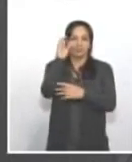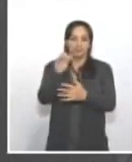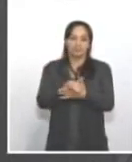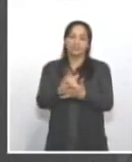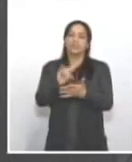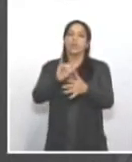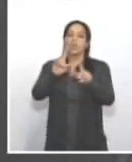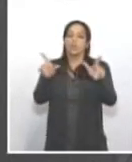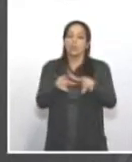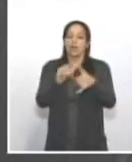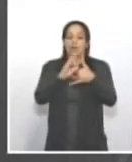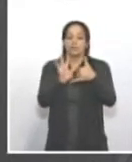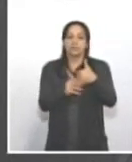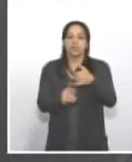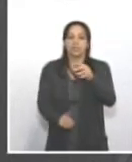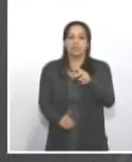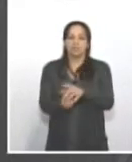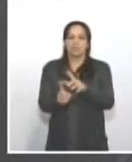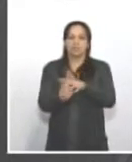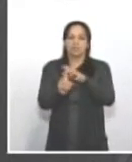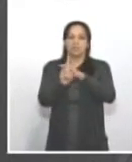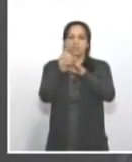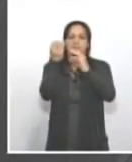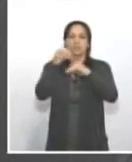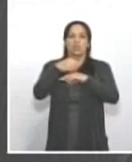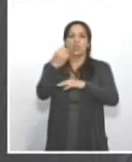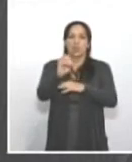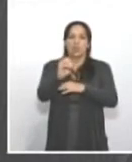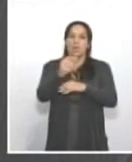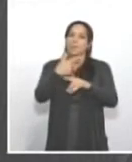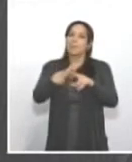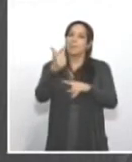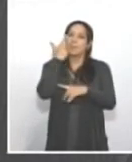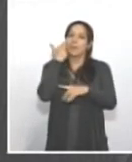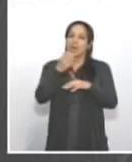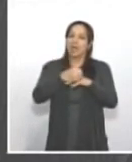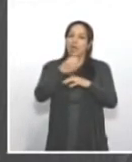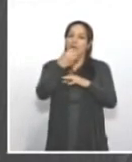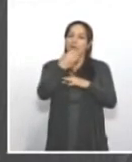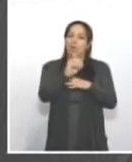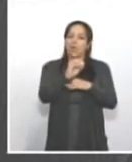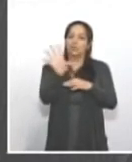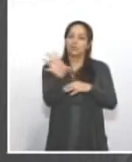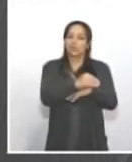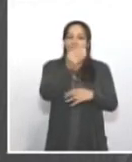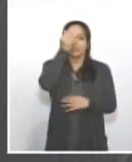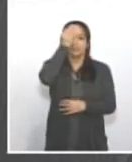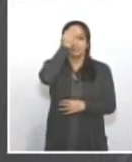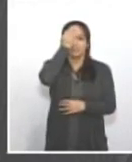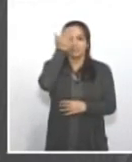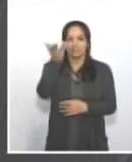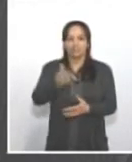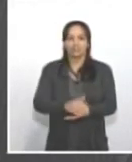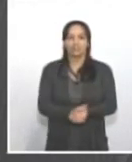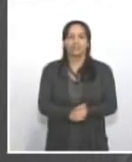produce mucho oro, pero que produce oro totalmente ilegal.